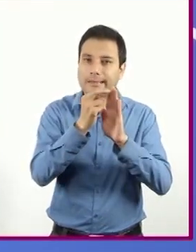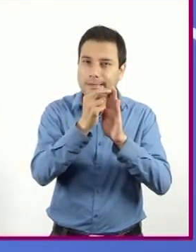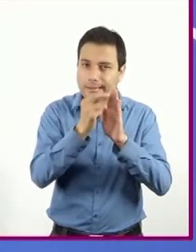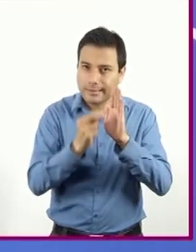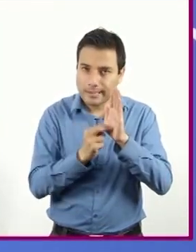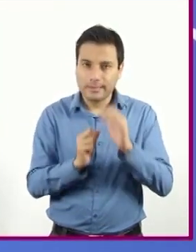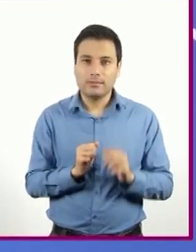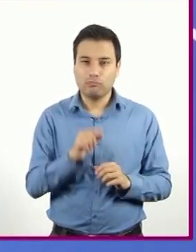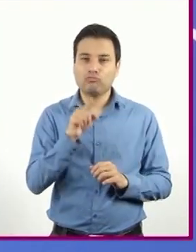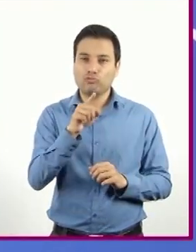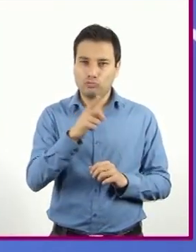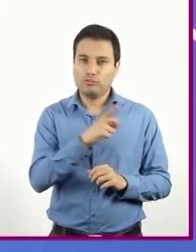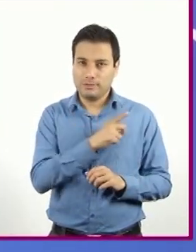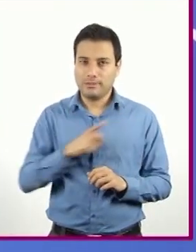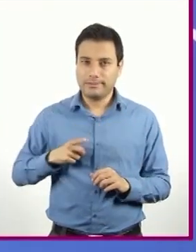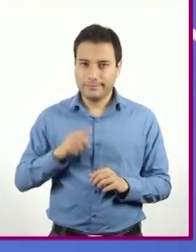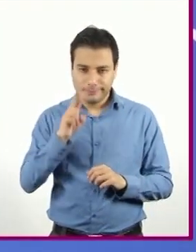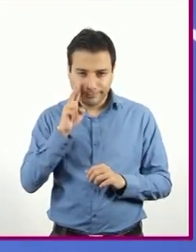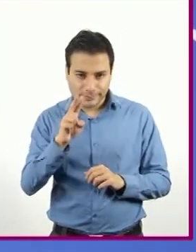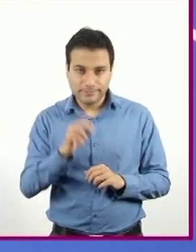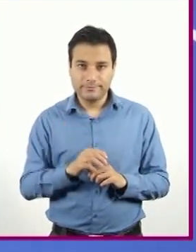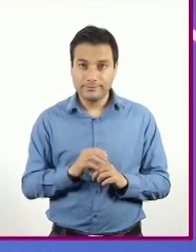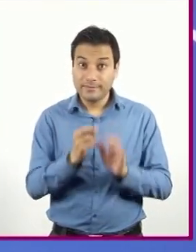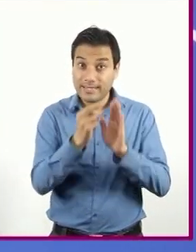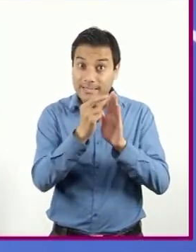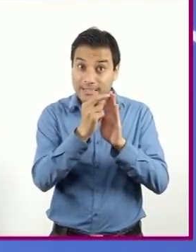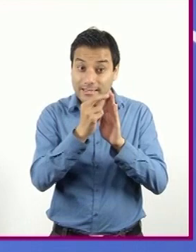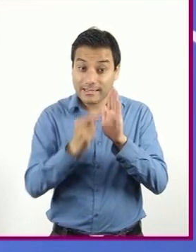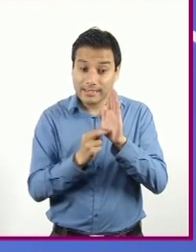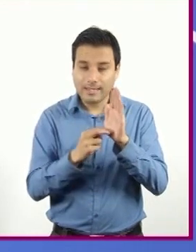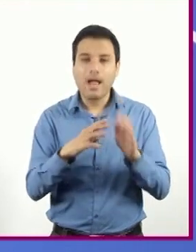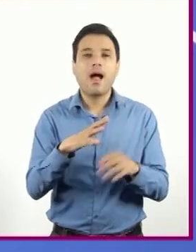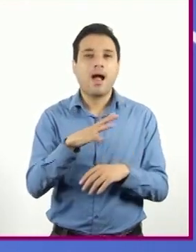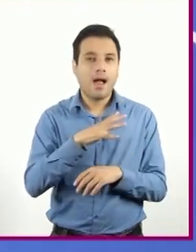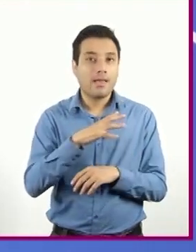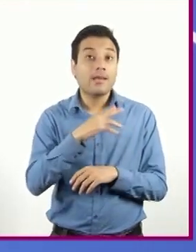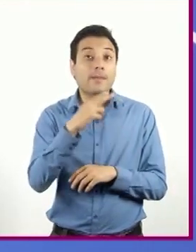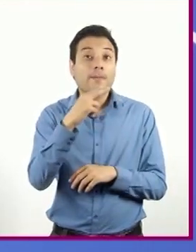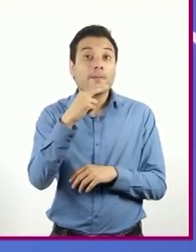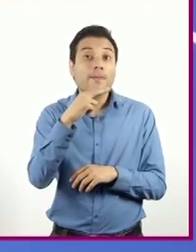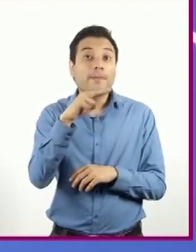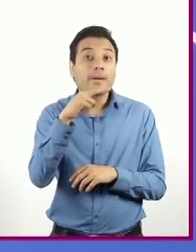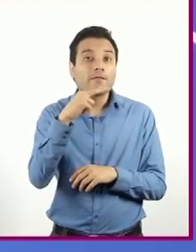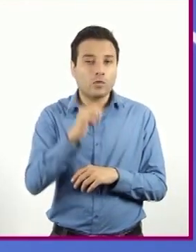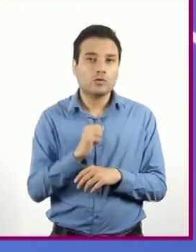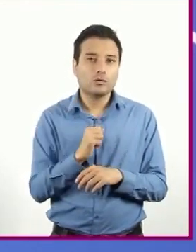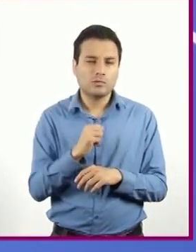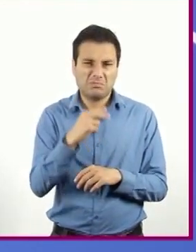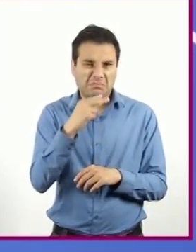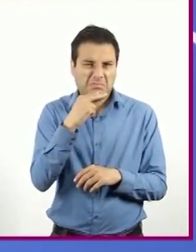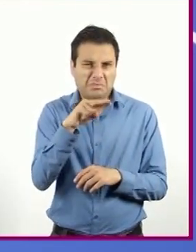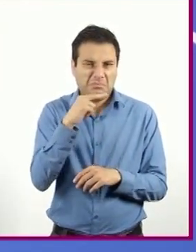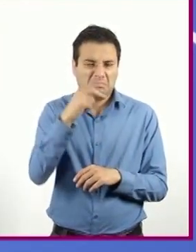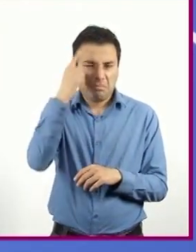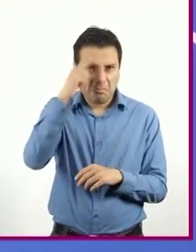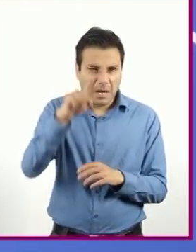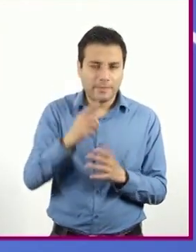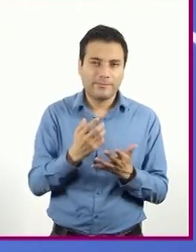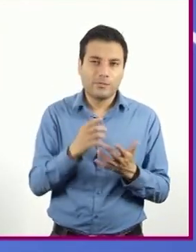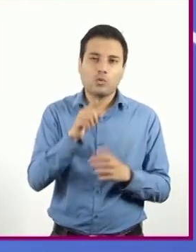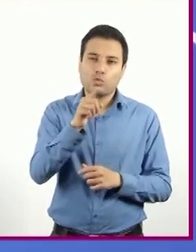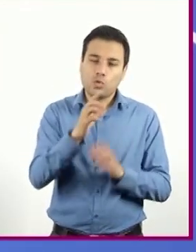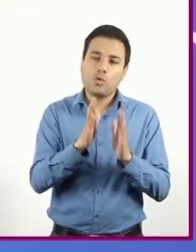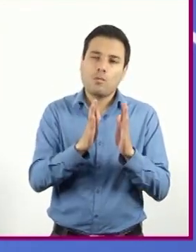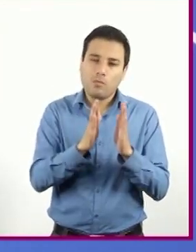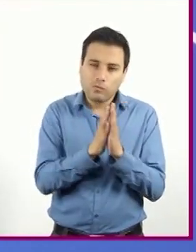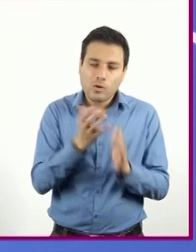en ellas está el verbo. Recuerden que el verbo es la palabra que indica un proceso, es decir, algo que sucede, se realiza